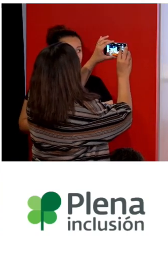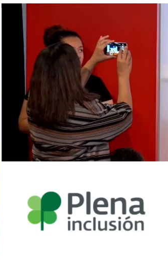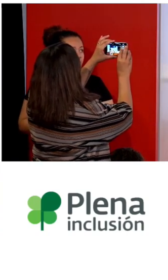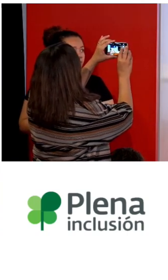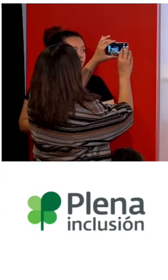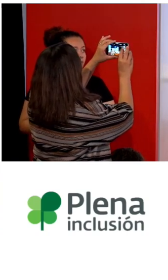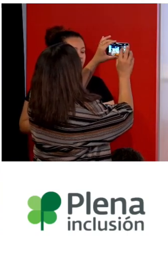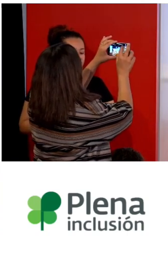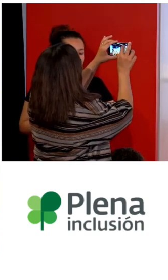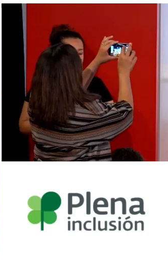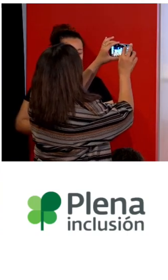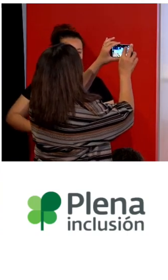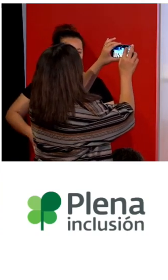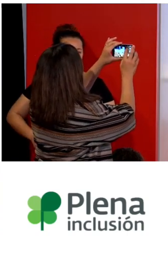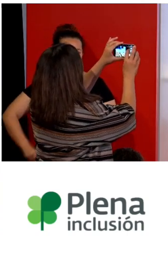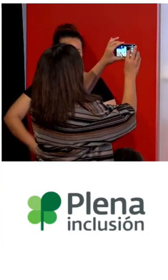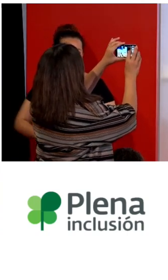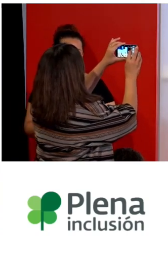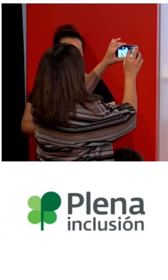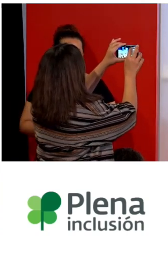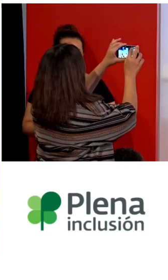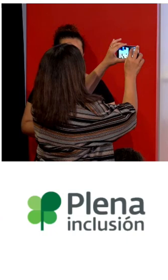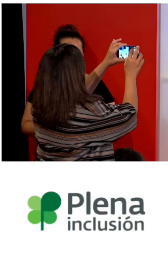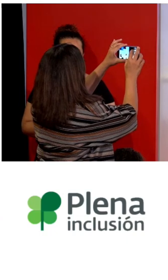Sí, para pasarlas mejor.